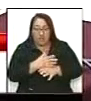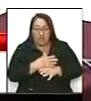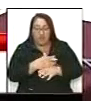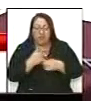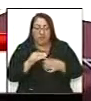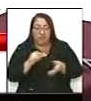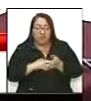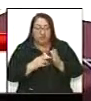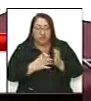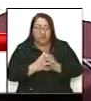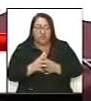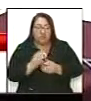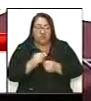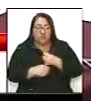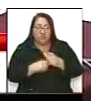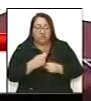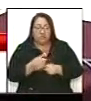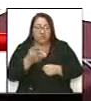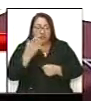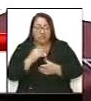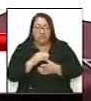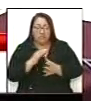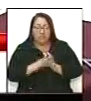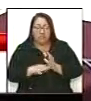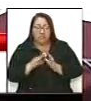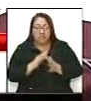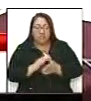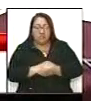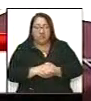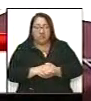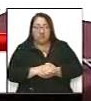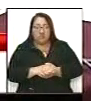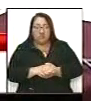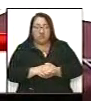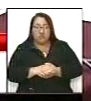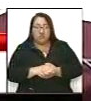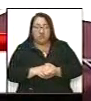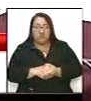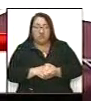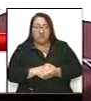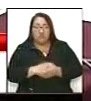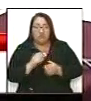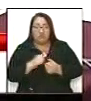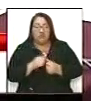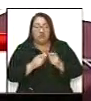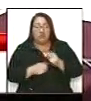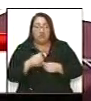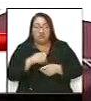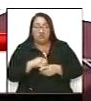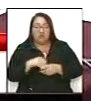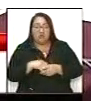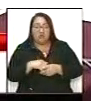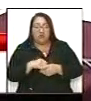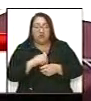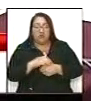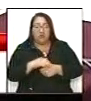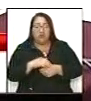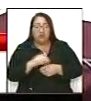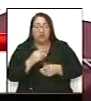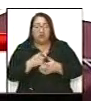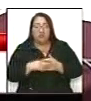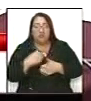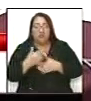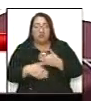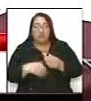haya llevado durante el año anterior mínimo a que se conozcan entre sí los candidatos, a que participen en sus